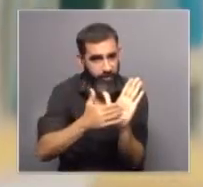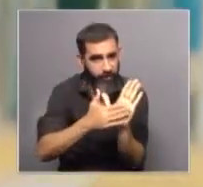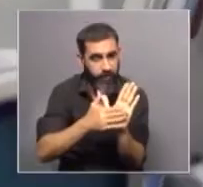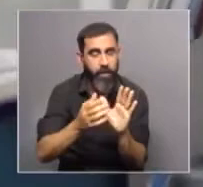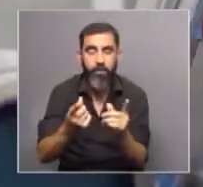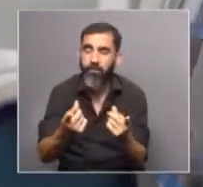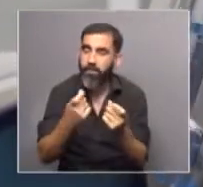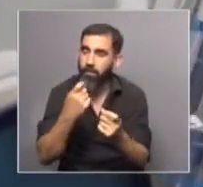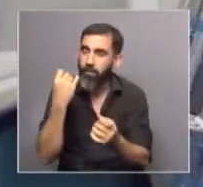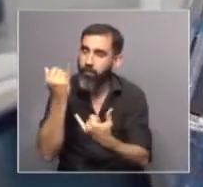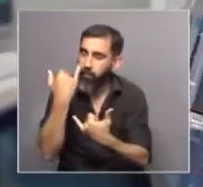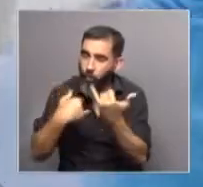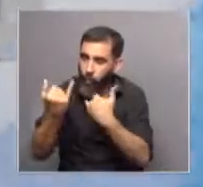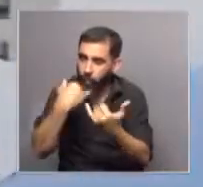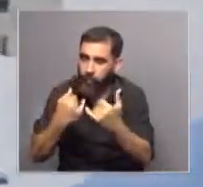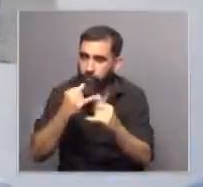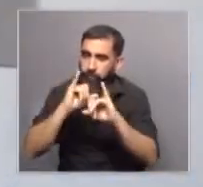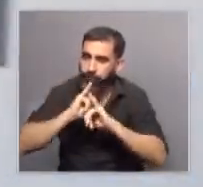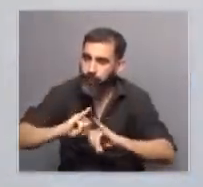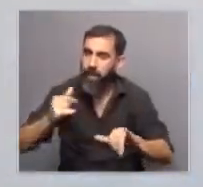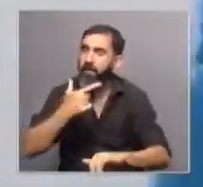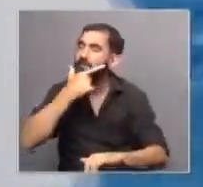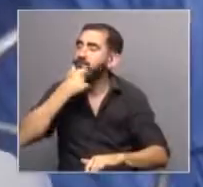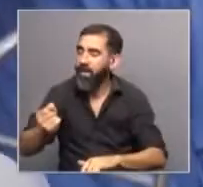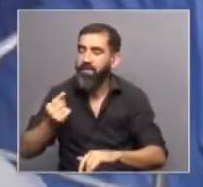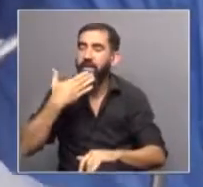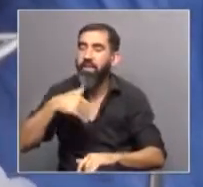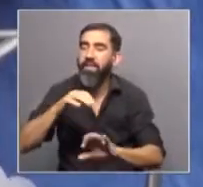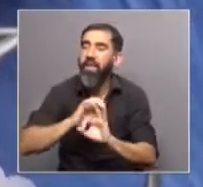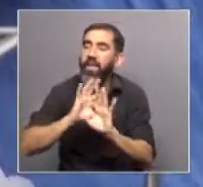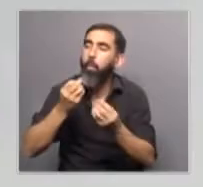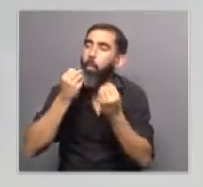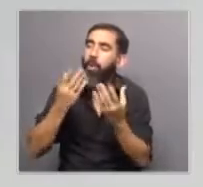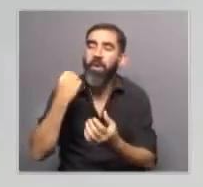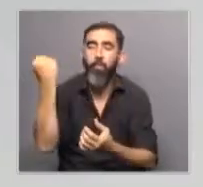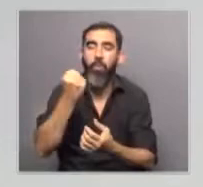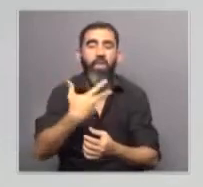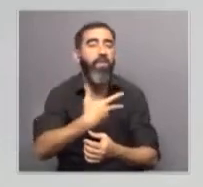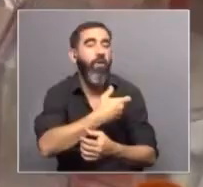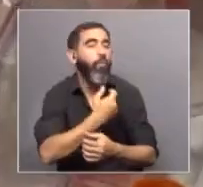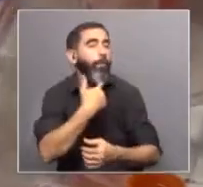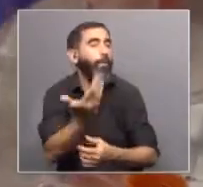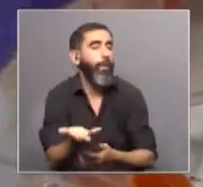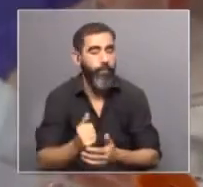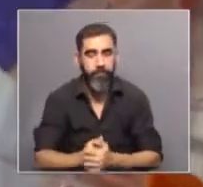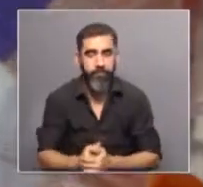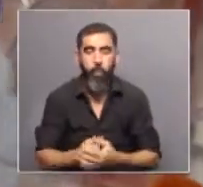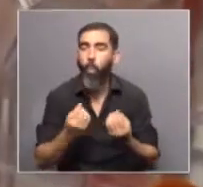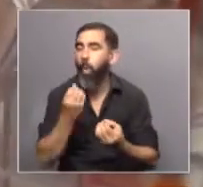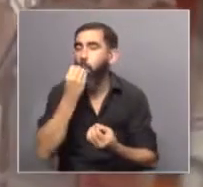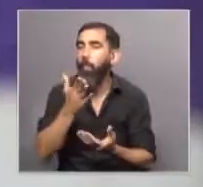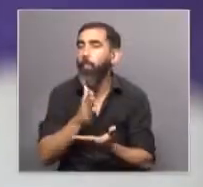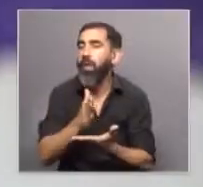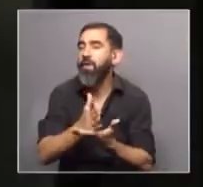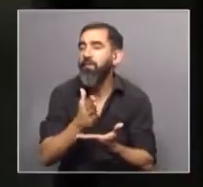la información y poderla dar de forma fácil, o sea, que se pueda entender por qué es importante, por ejemplo, vacunarse. O sea, cuáles son los beneficios que